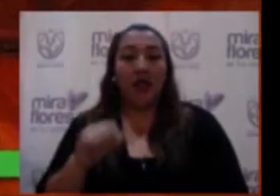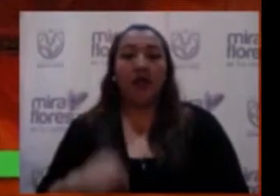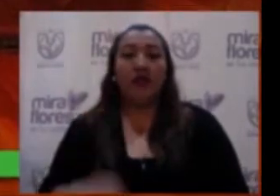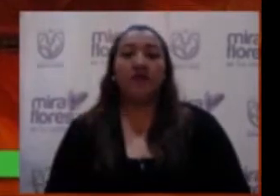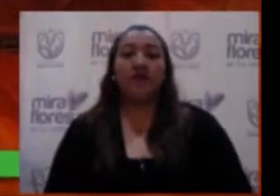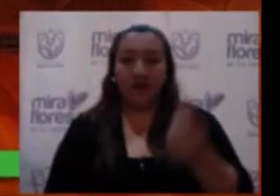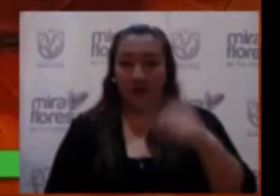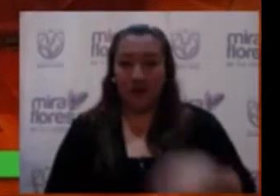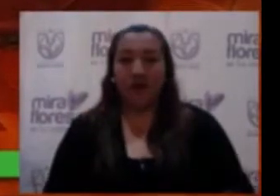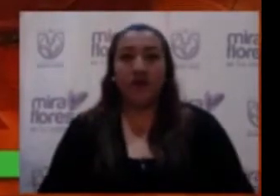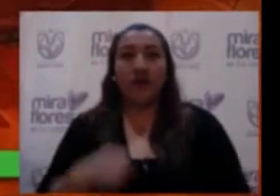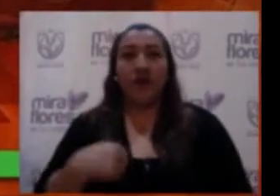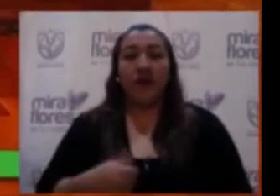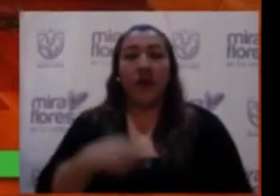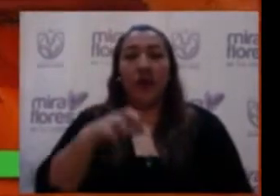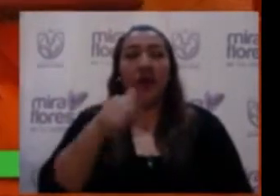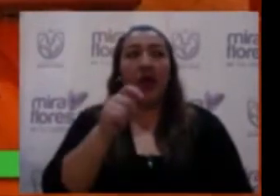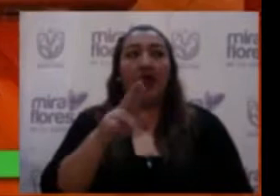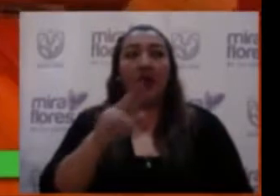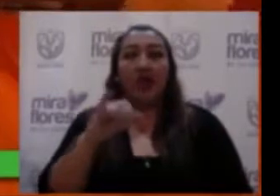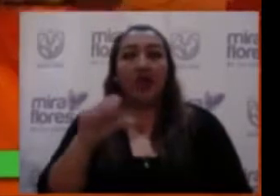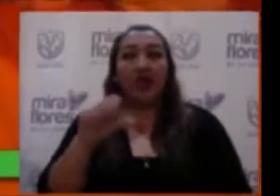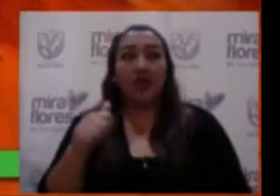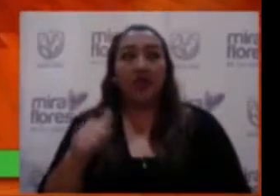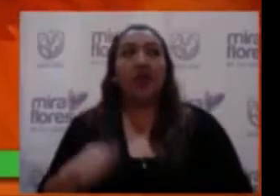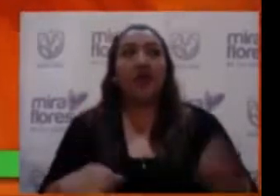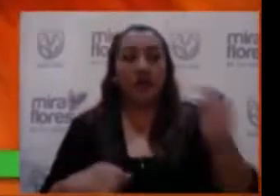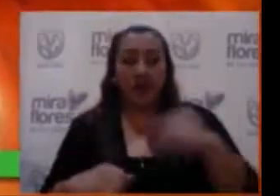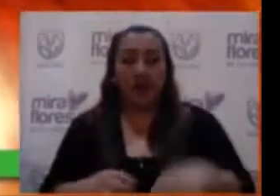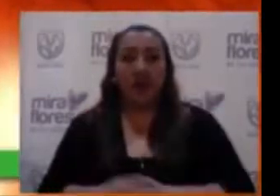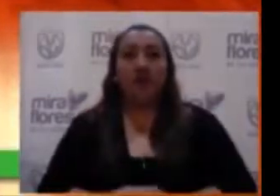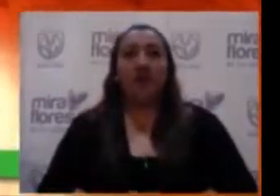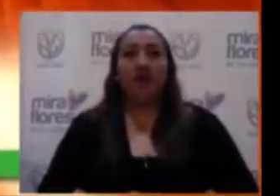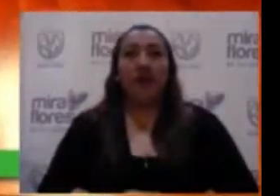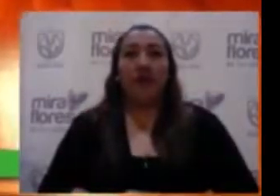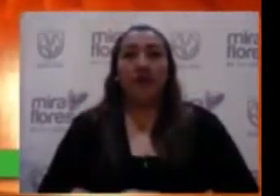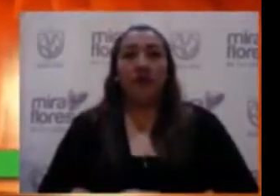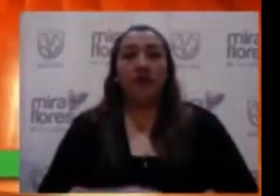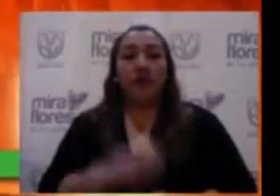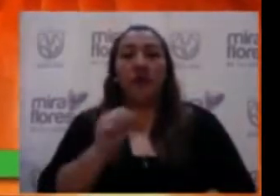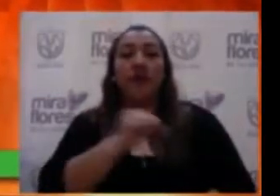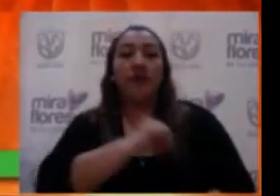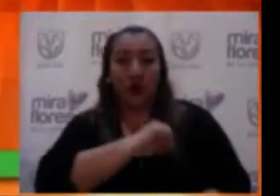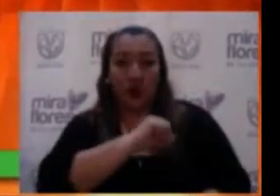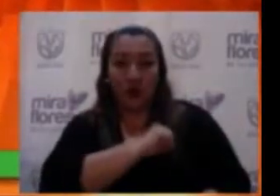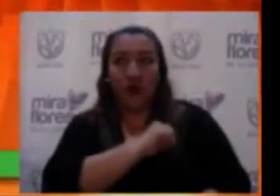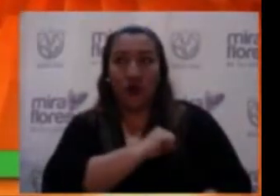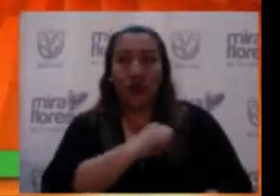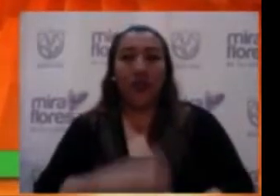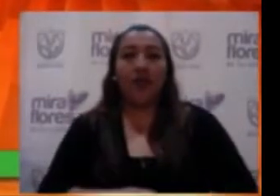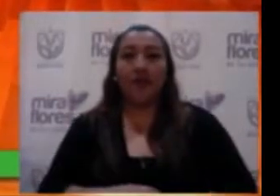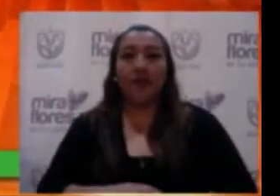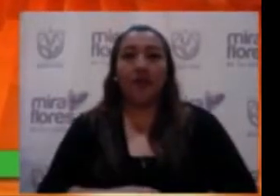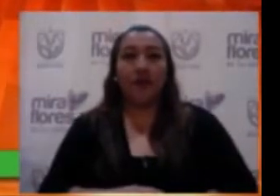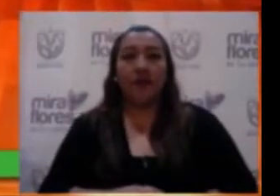Wong-Coquis. Señora Patricia María del Río Jiménez de Olavide. Señora Susana Stiglitz Watson.